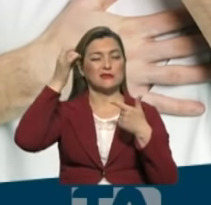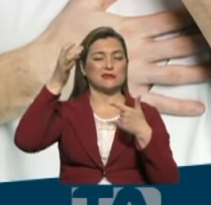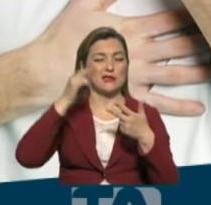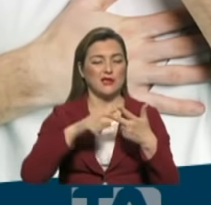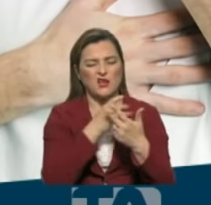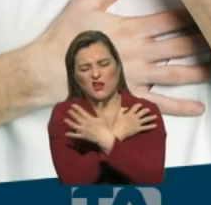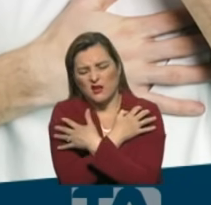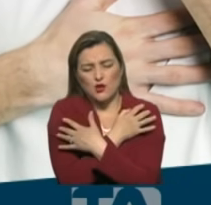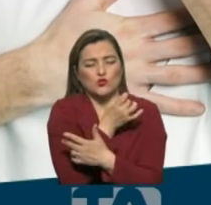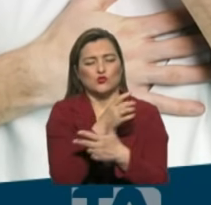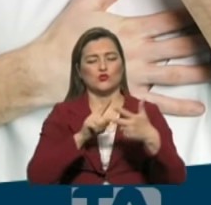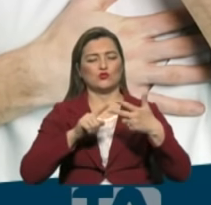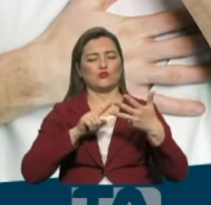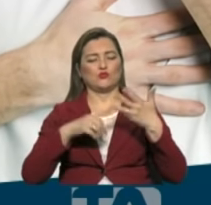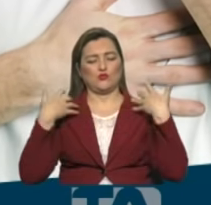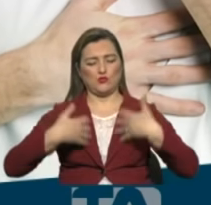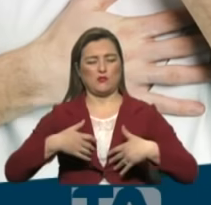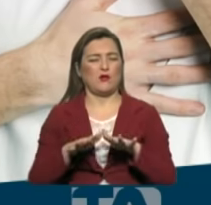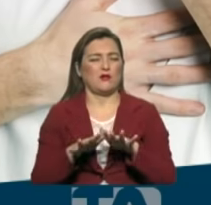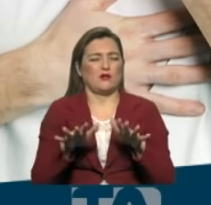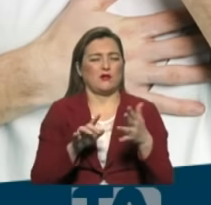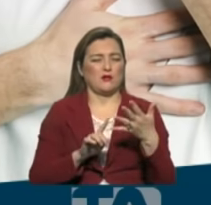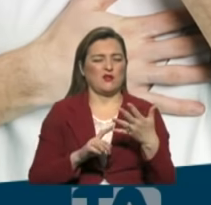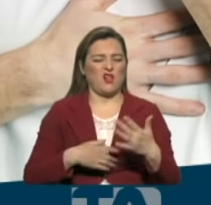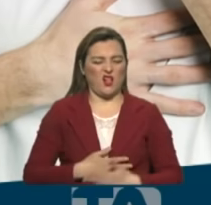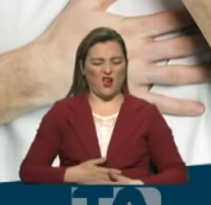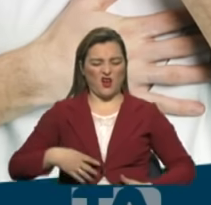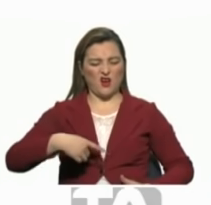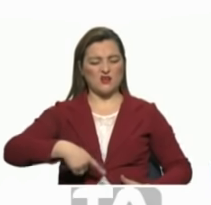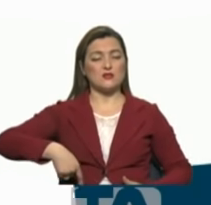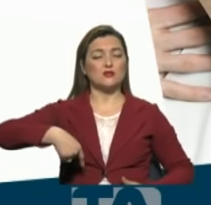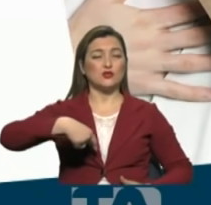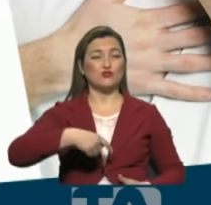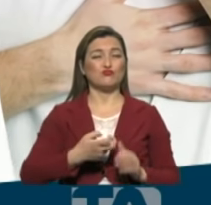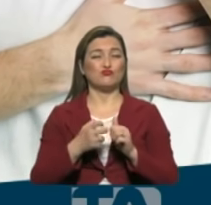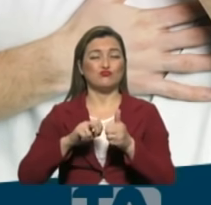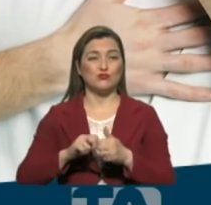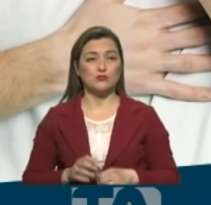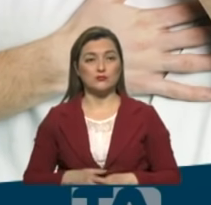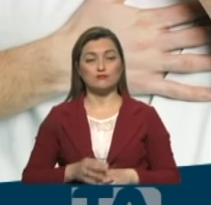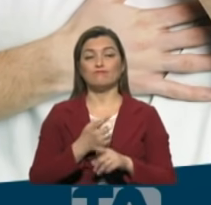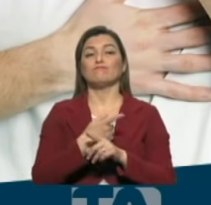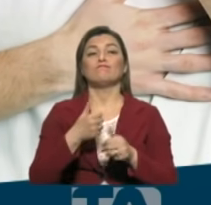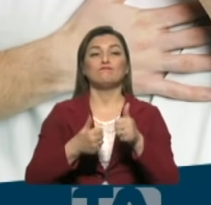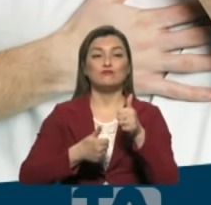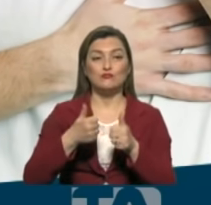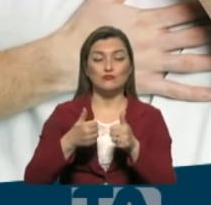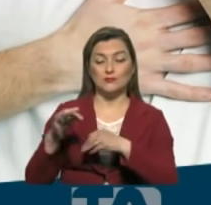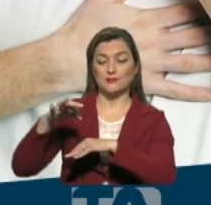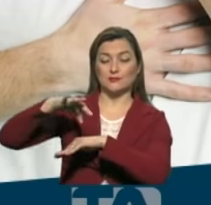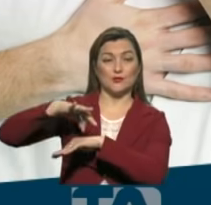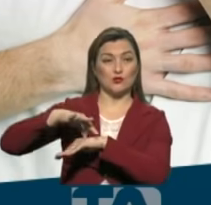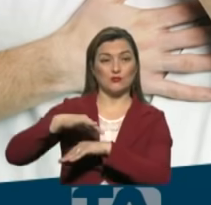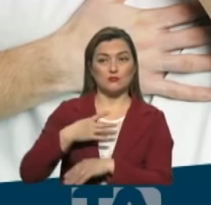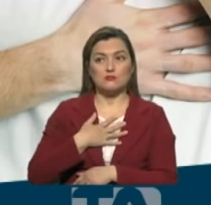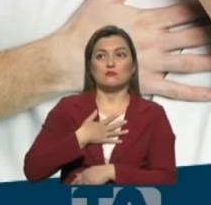dolores musculares, el malestar general e implicaciones gastrointestinales. Pero la principal diferencia es que el dengue no afecta